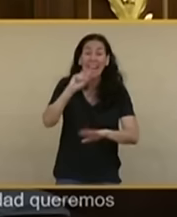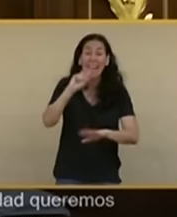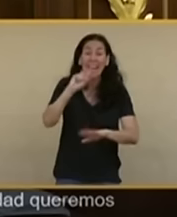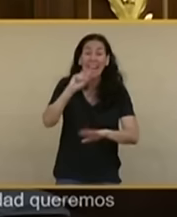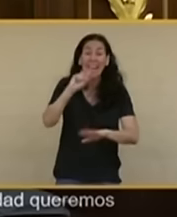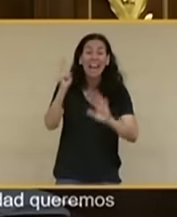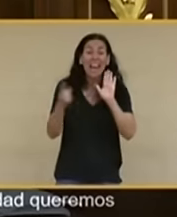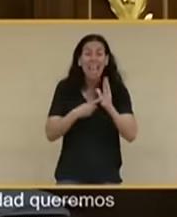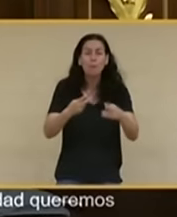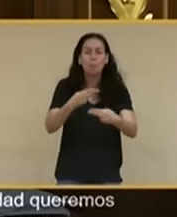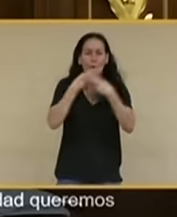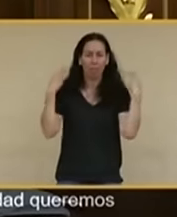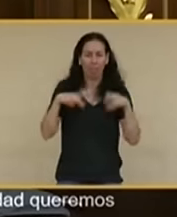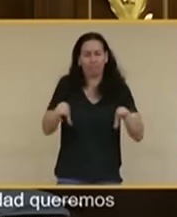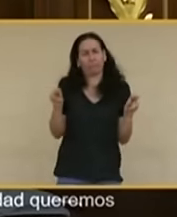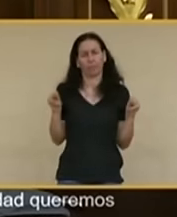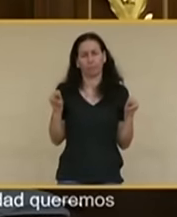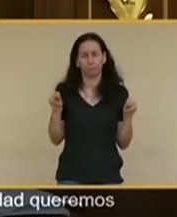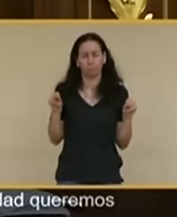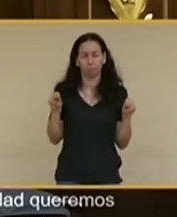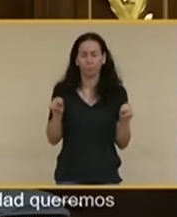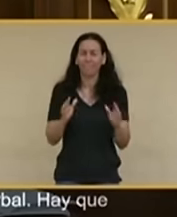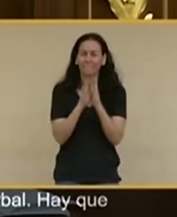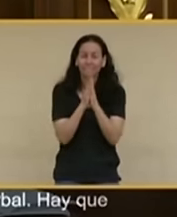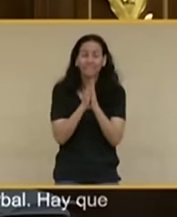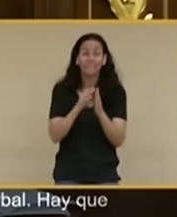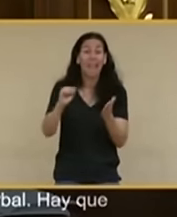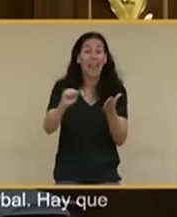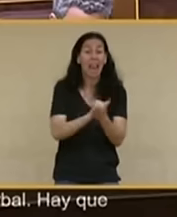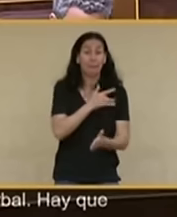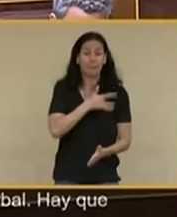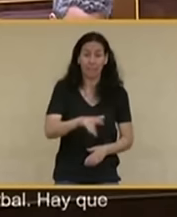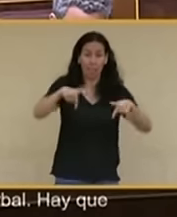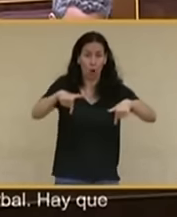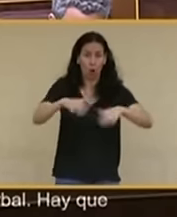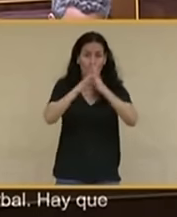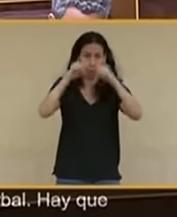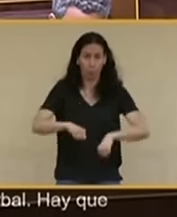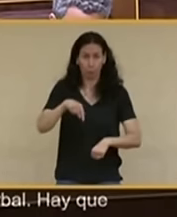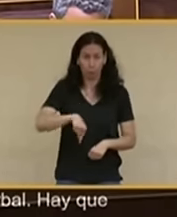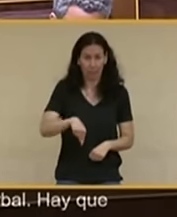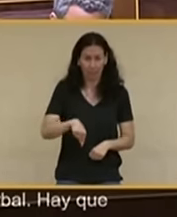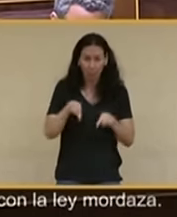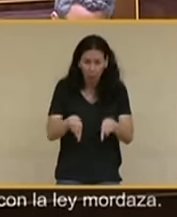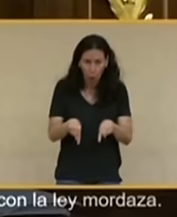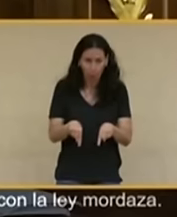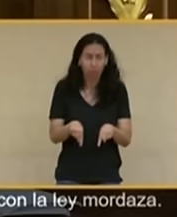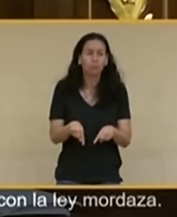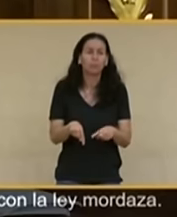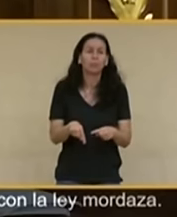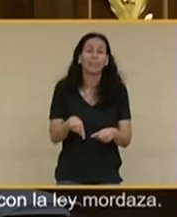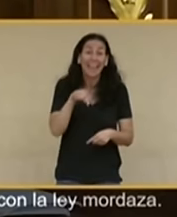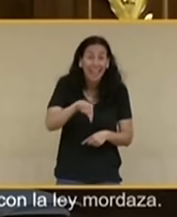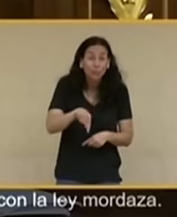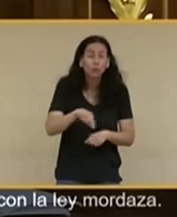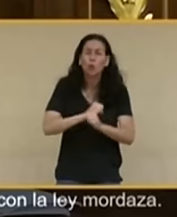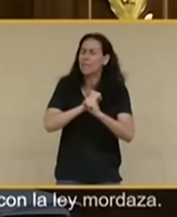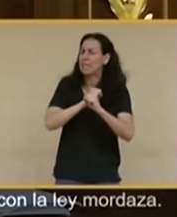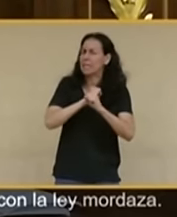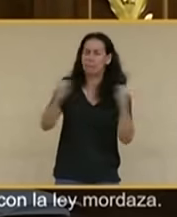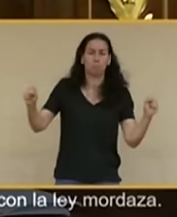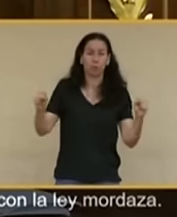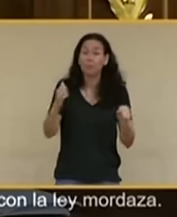su intervencionismo. La amnistía, señorías, que hoy aprobemos aquí. La amnistía que aprobamos hoy aquí habría sido imposible sin